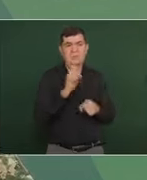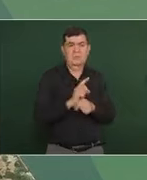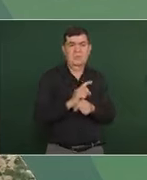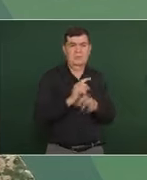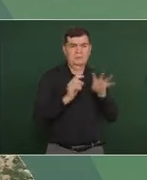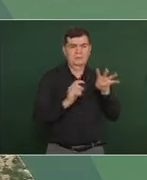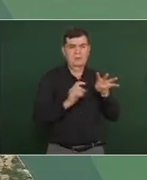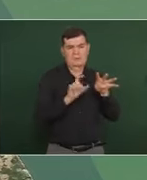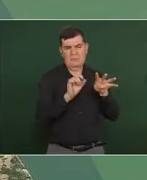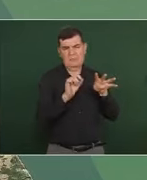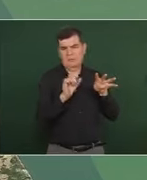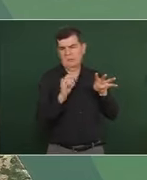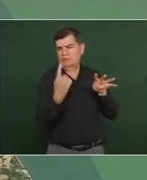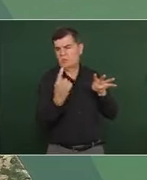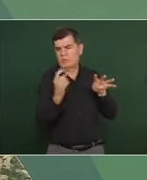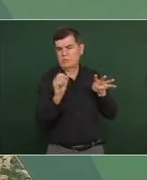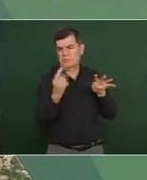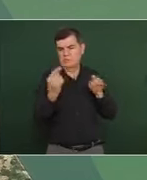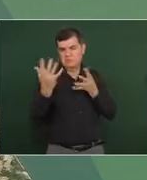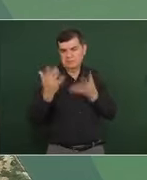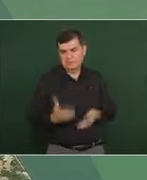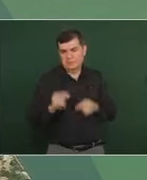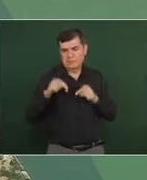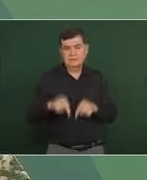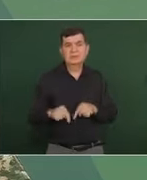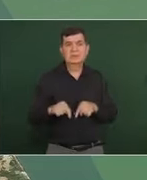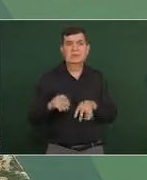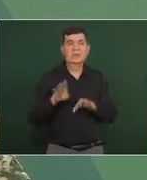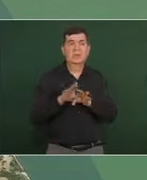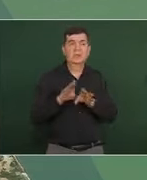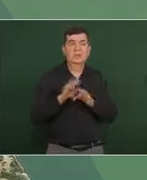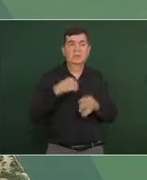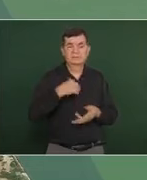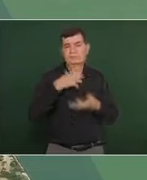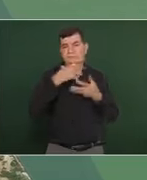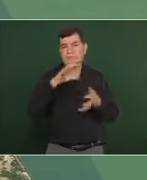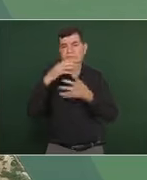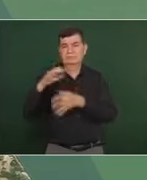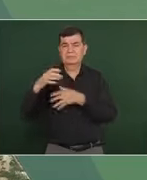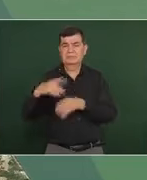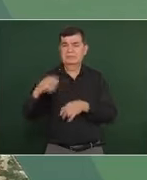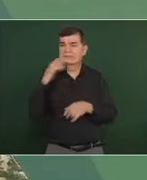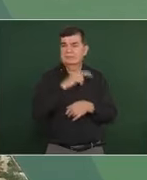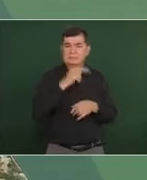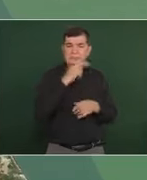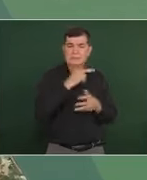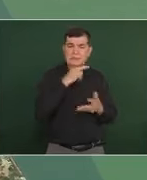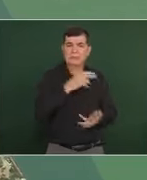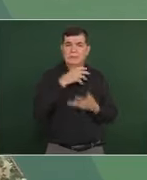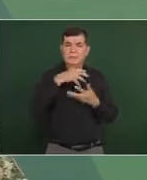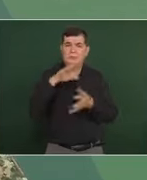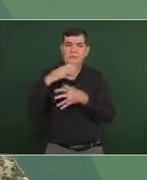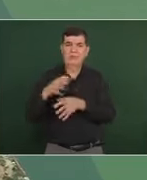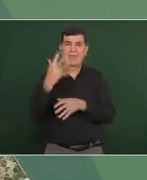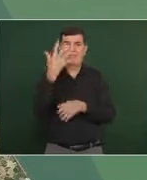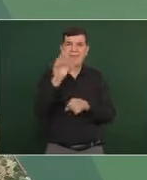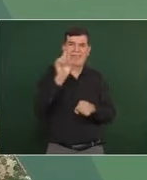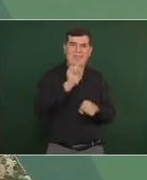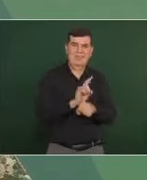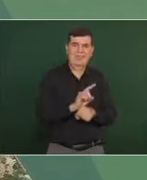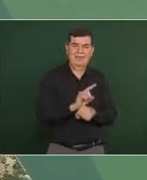después. La intención es que se repartan en los 10